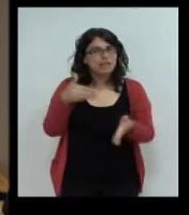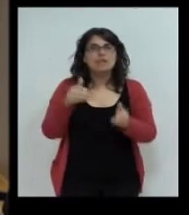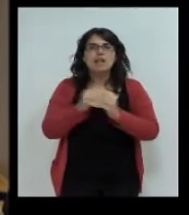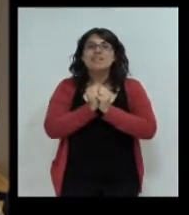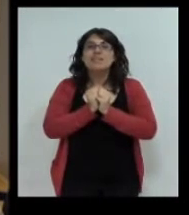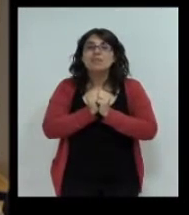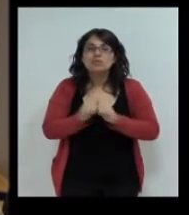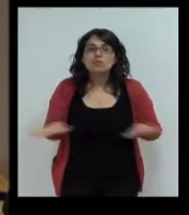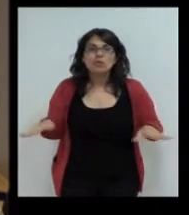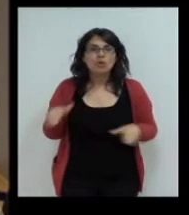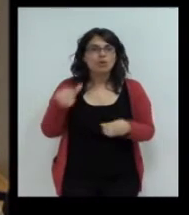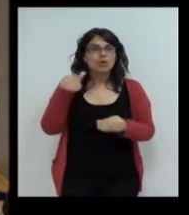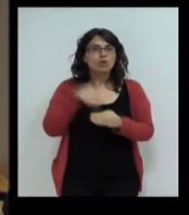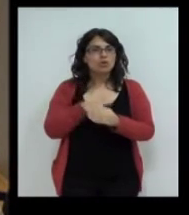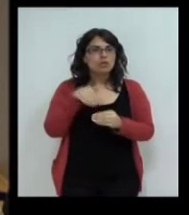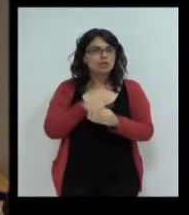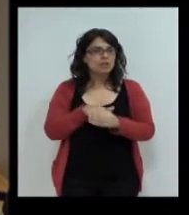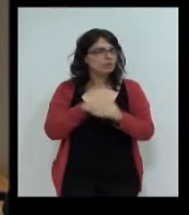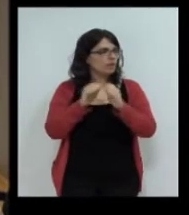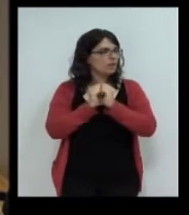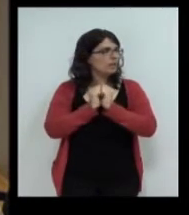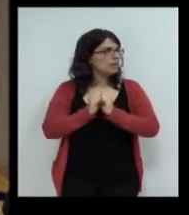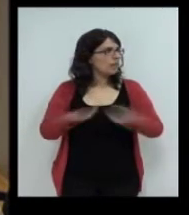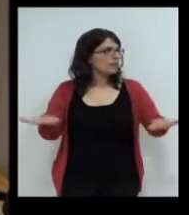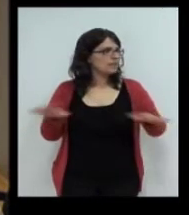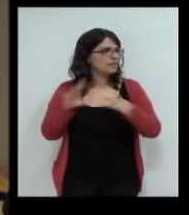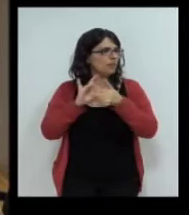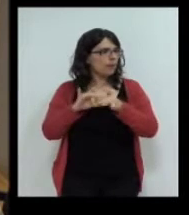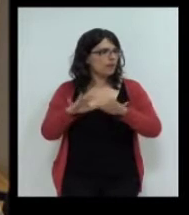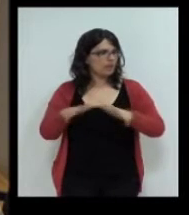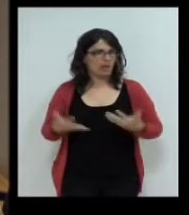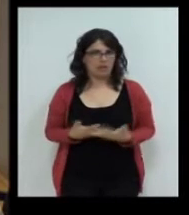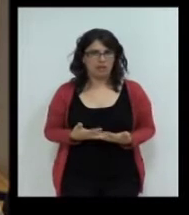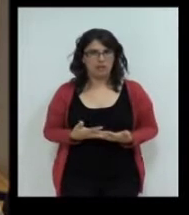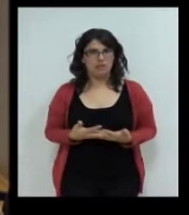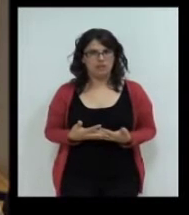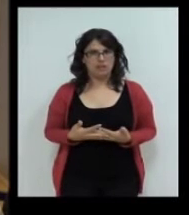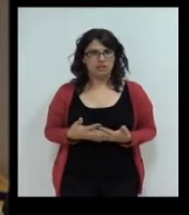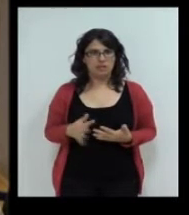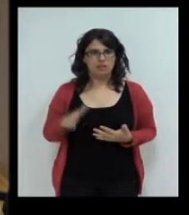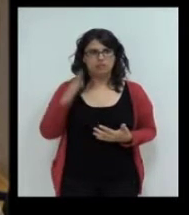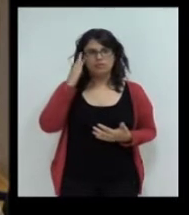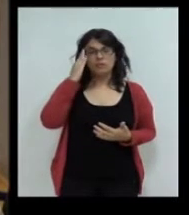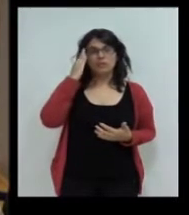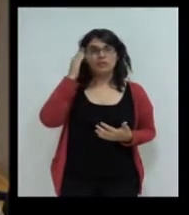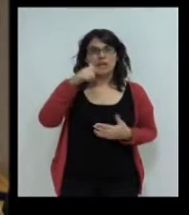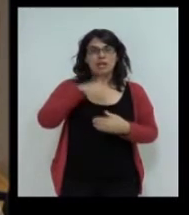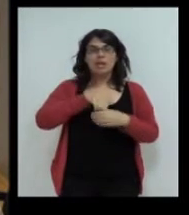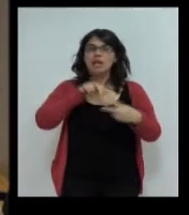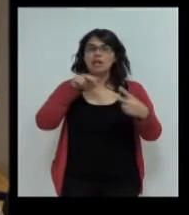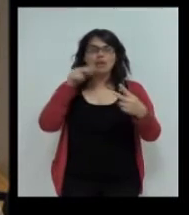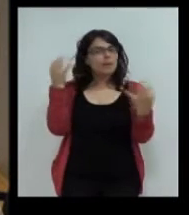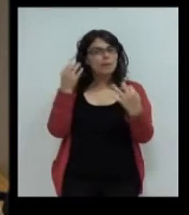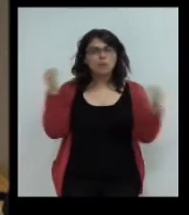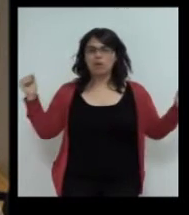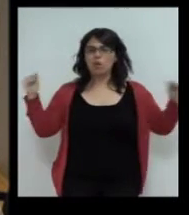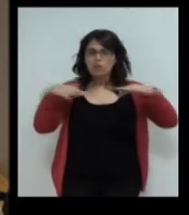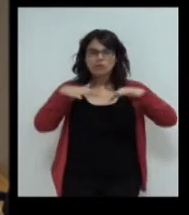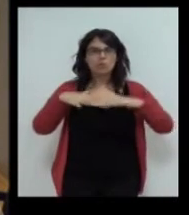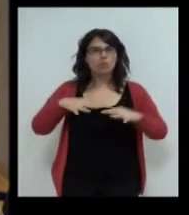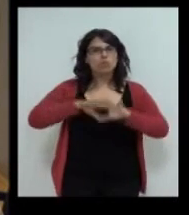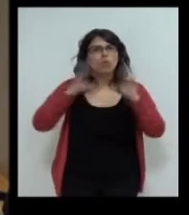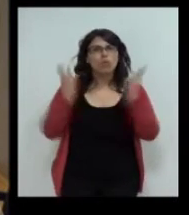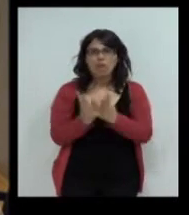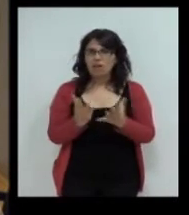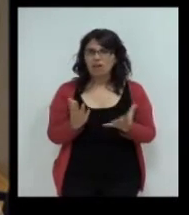contenidos a través de Internet. Y para esto hay que promover un ámbito de encuentro global, a nivel mundial. Unión